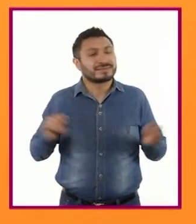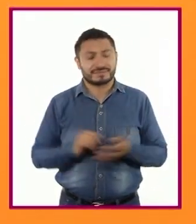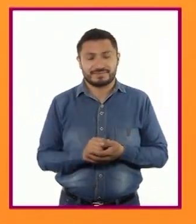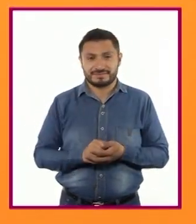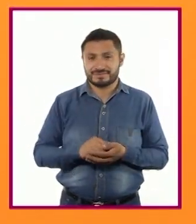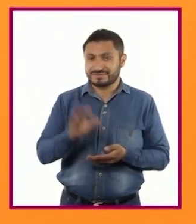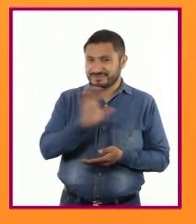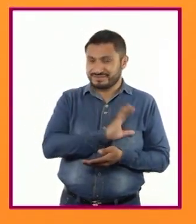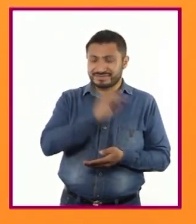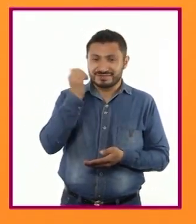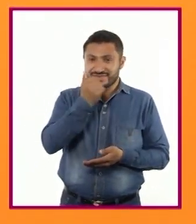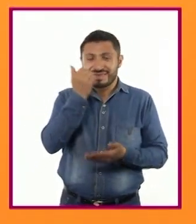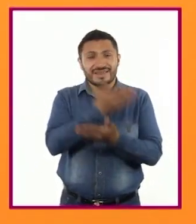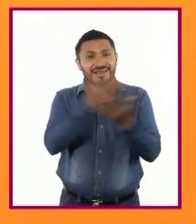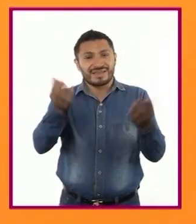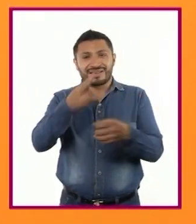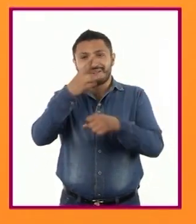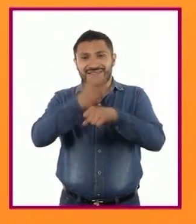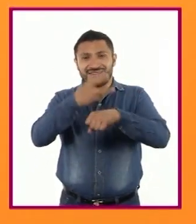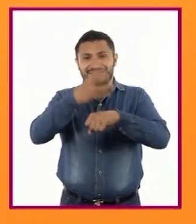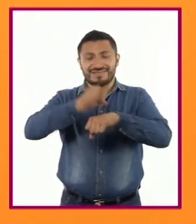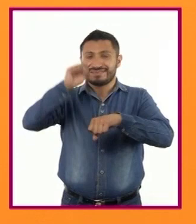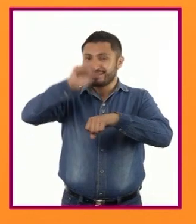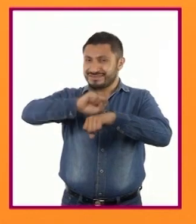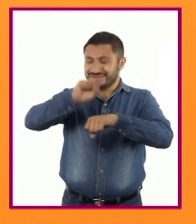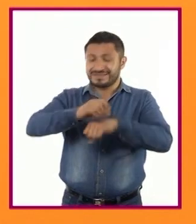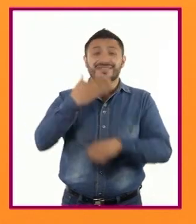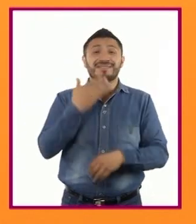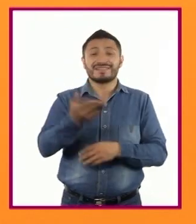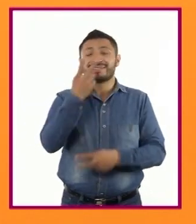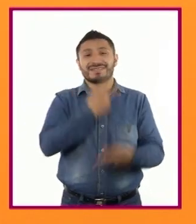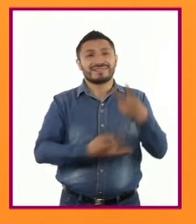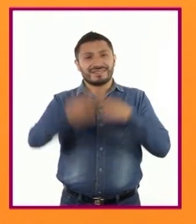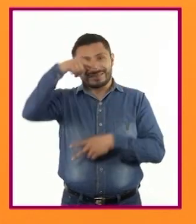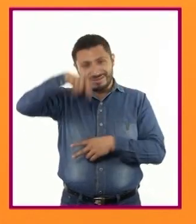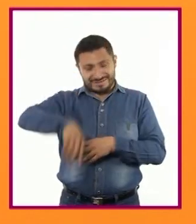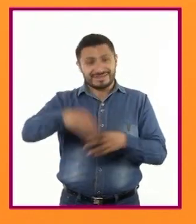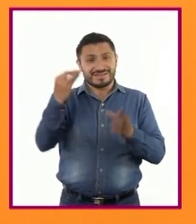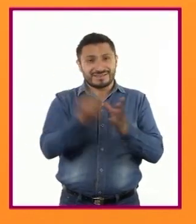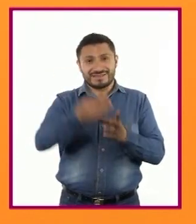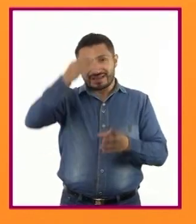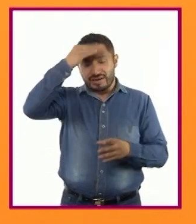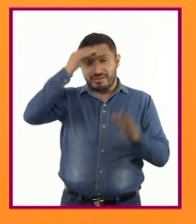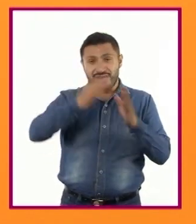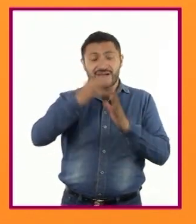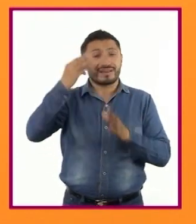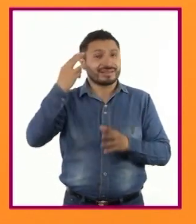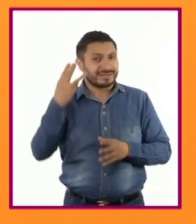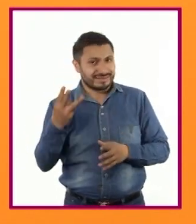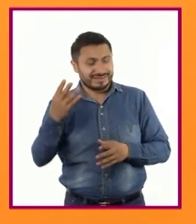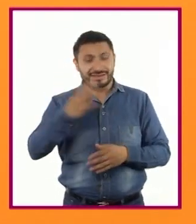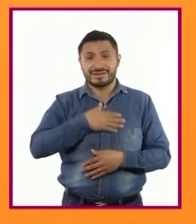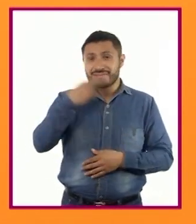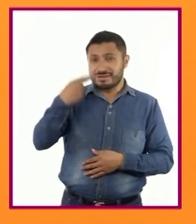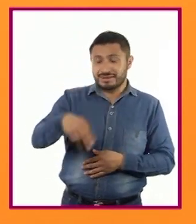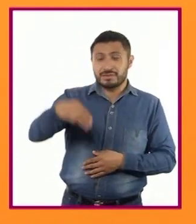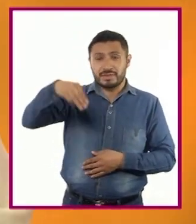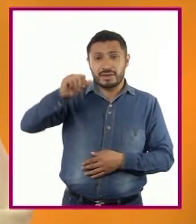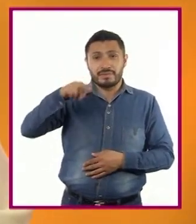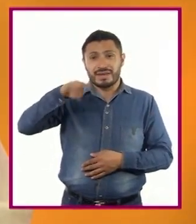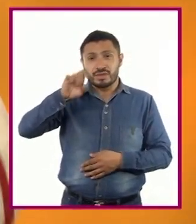Estimadas alumnas y alumnos de tercero de secundaria, bienvenidos a esta sesión de Aprende en Casa 3. Mi nombre es